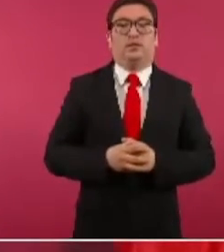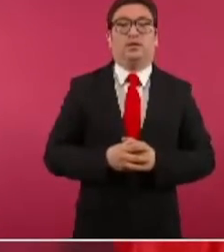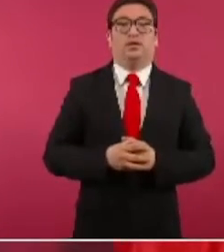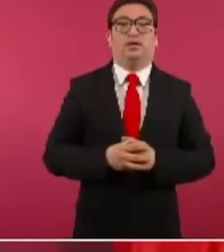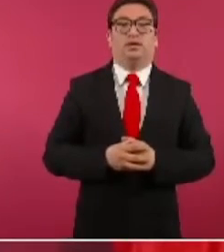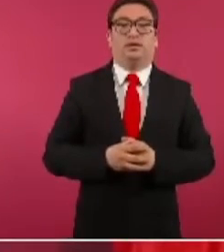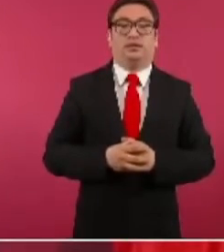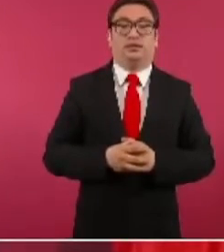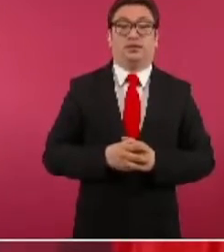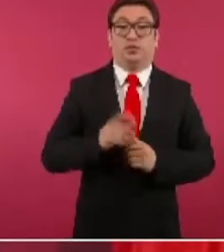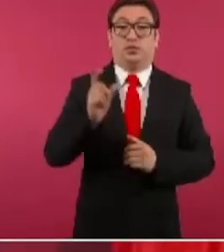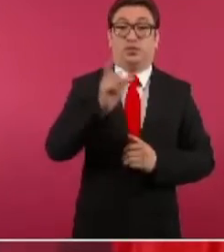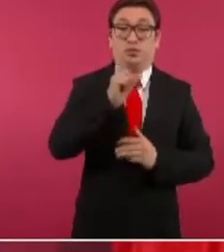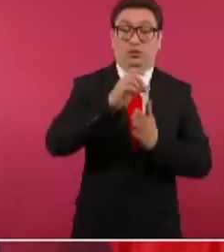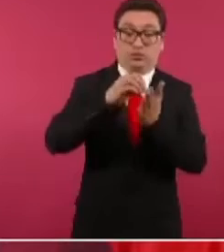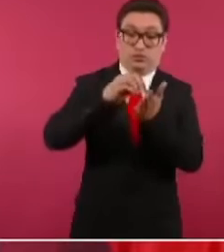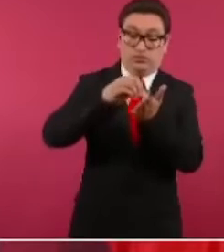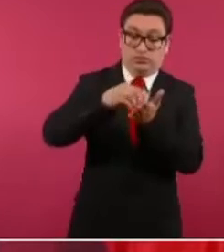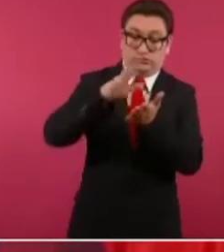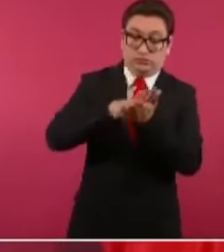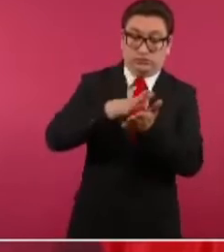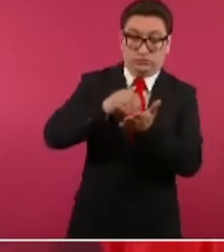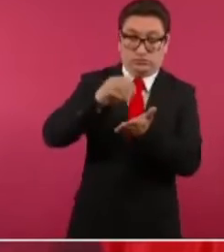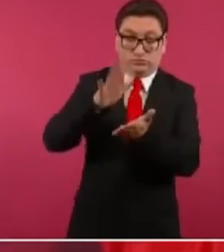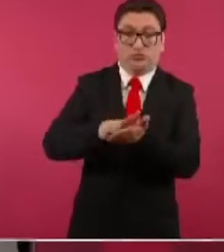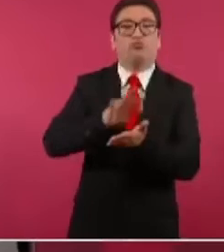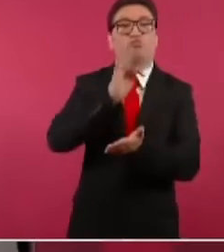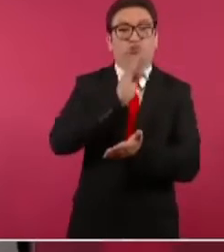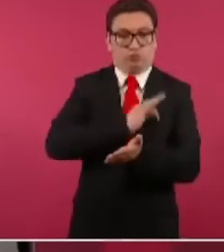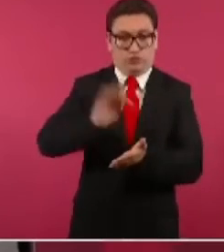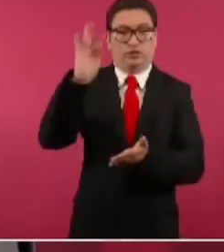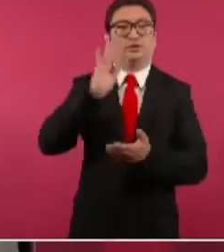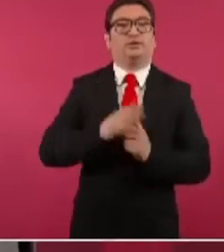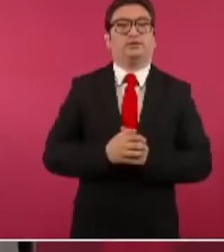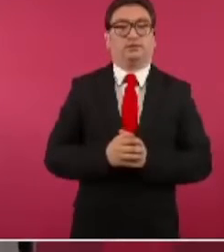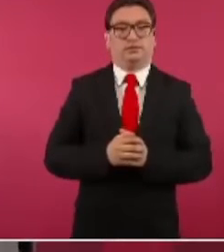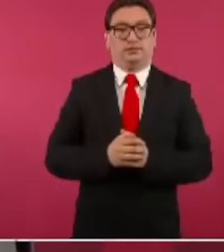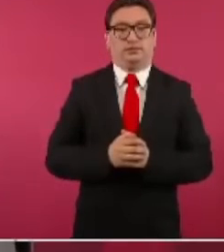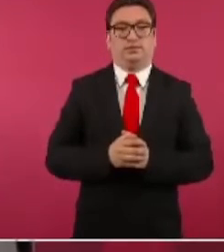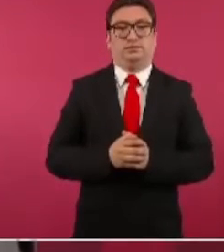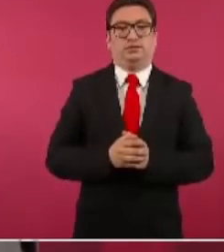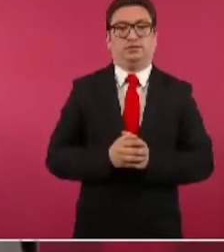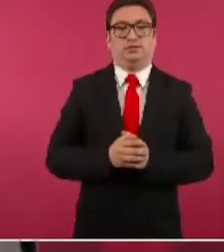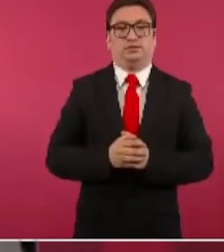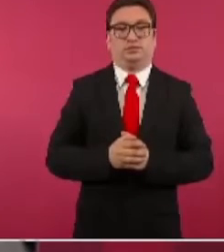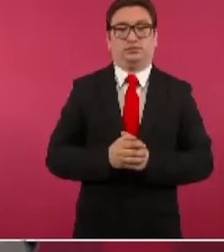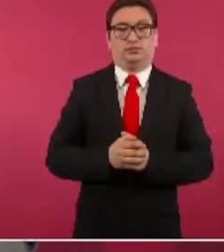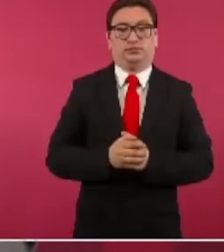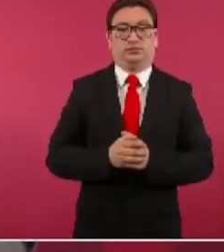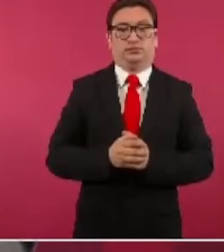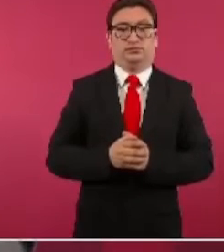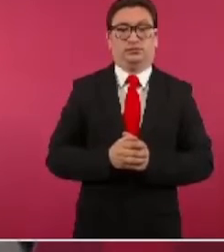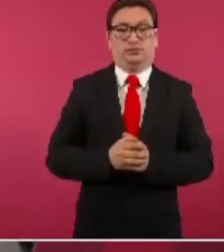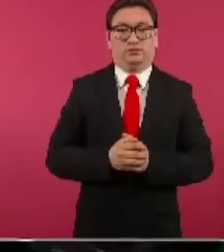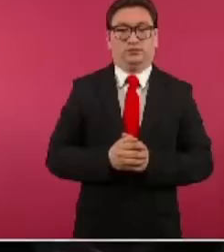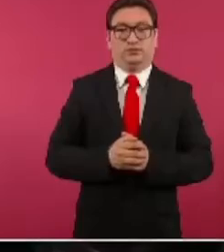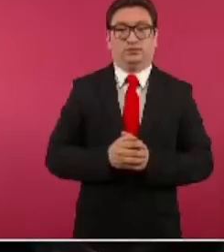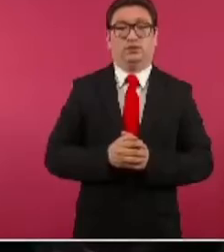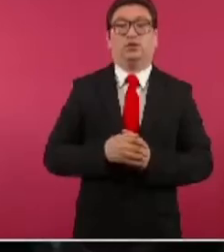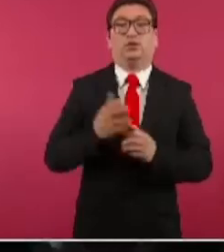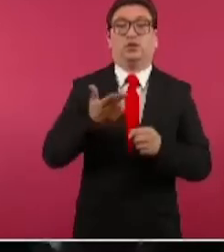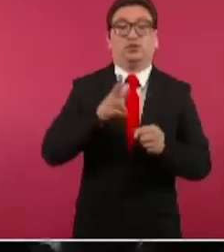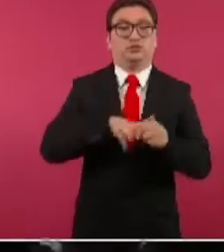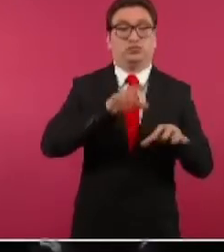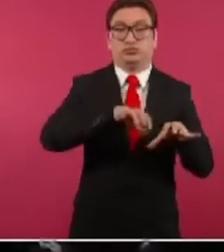las citas cuando se requiere, que haya clínicas suficientes,